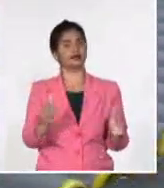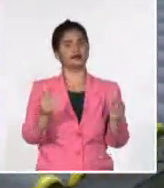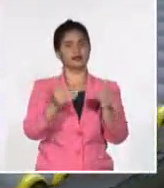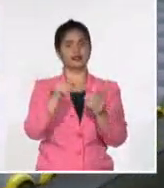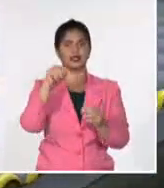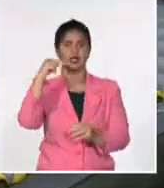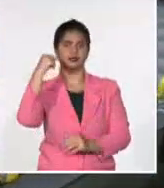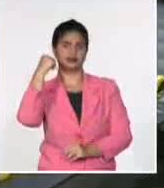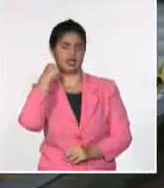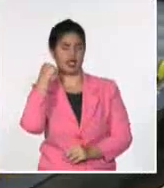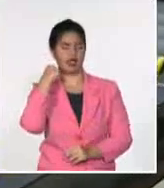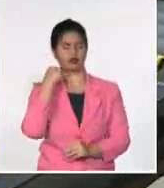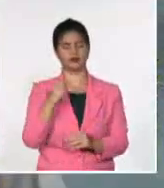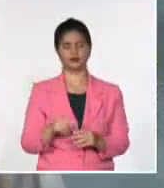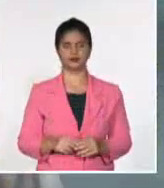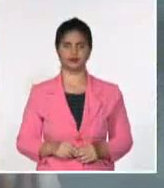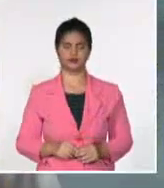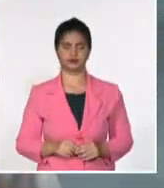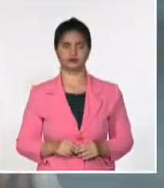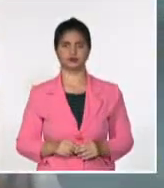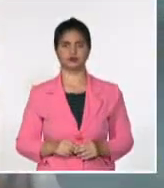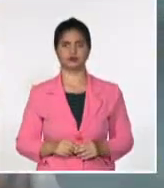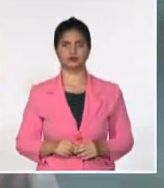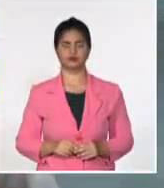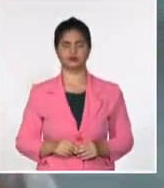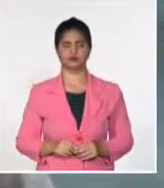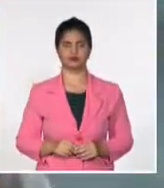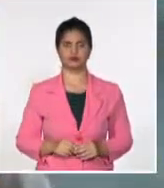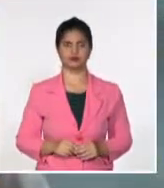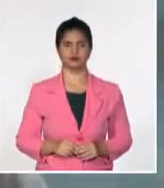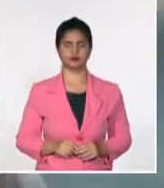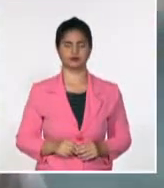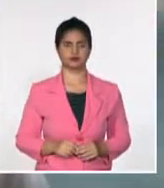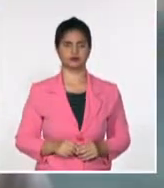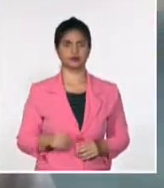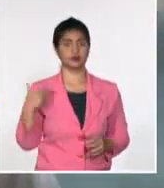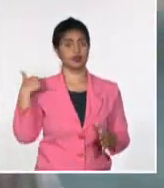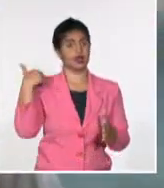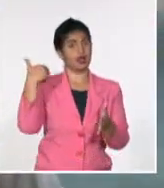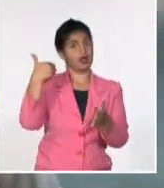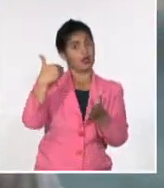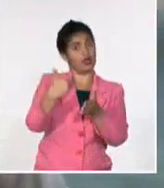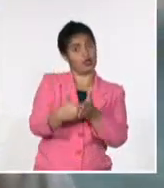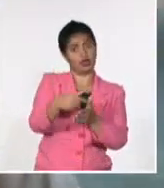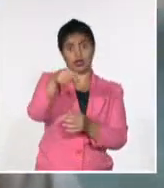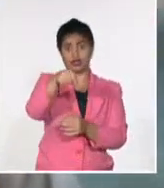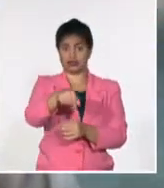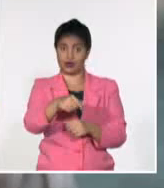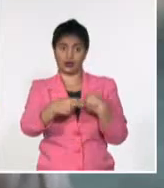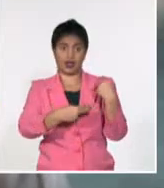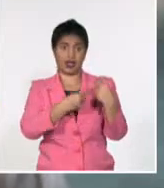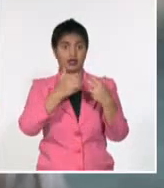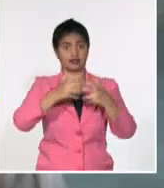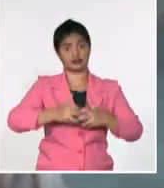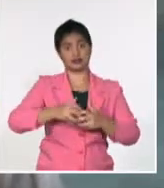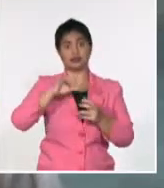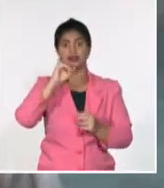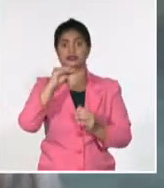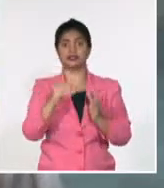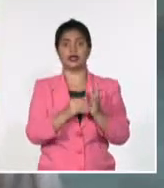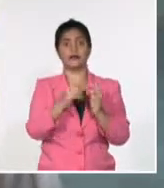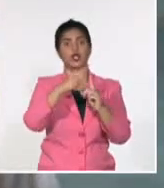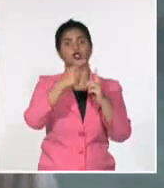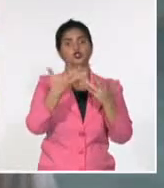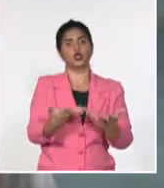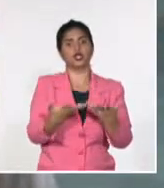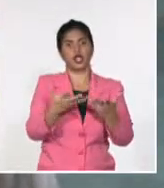en cifras del próximo año. Hemos hecho de la fecha hasta el momento 6.000 toneladas de compota, que con ello hemos podido